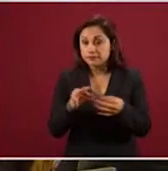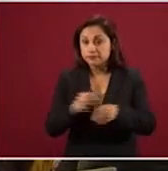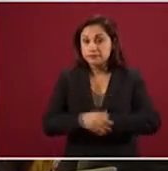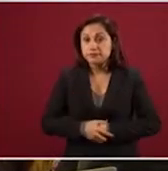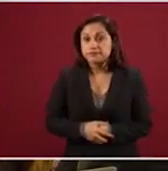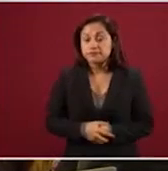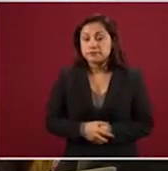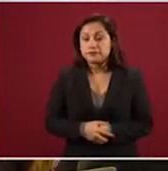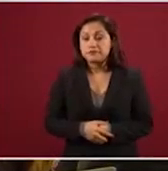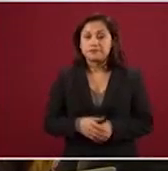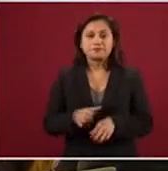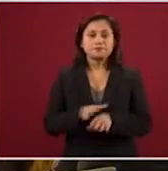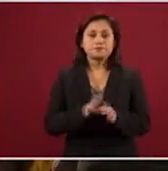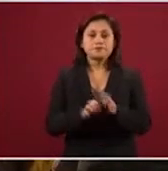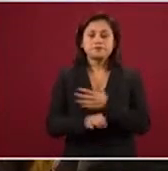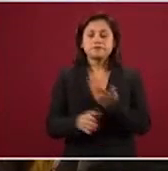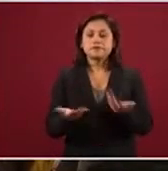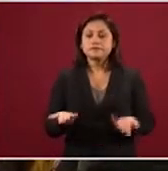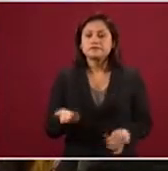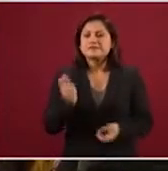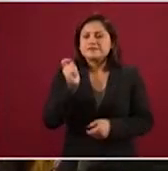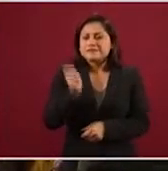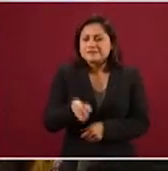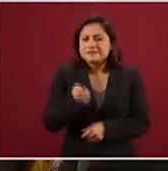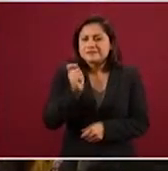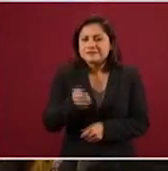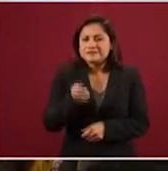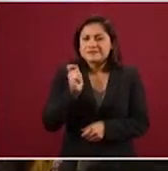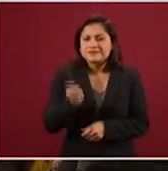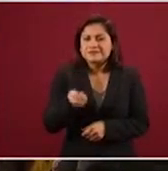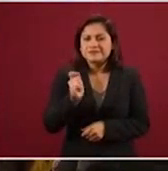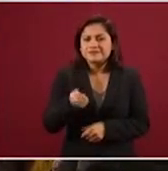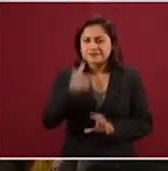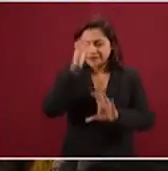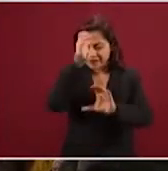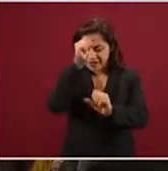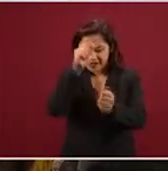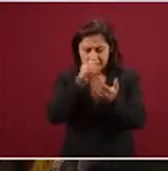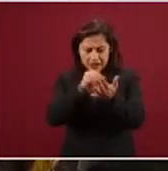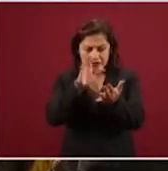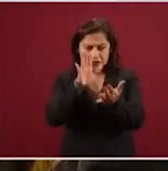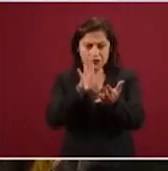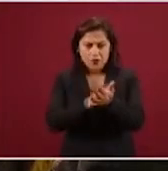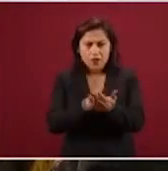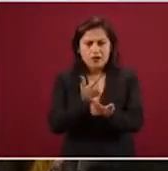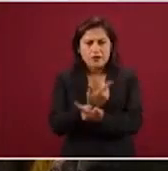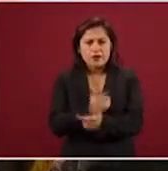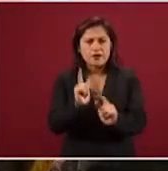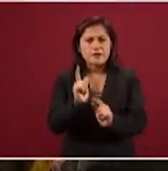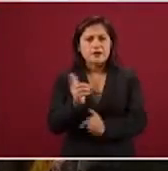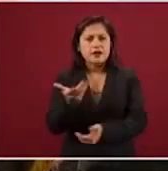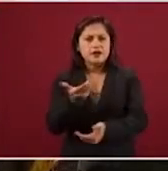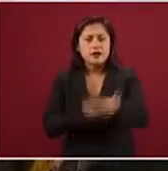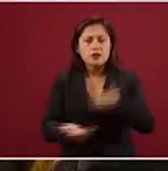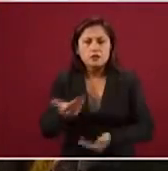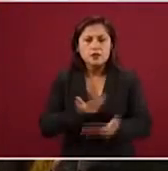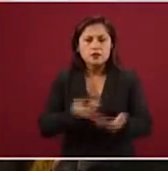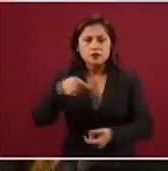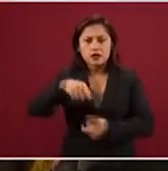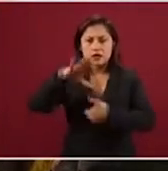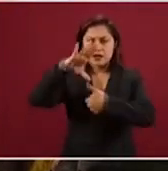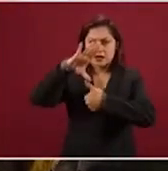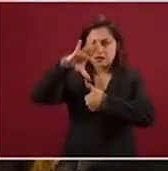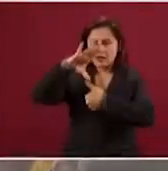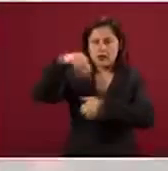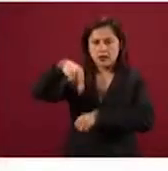¿Qué significa un tratado de libre comercio en América del Norte? Pues significa